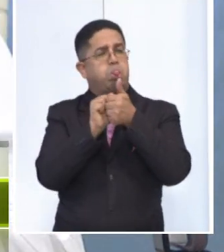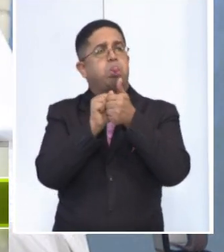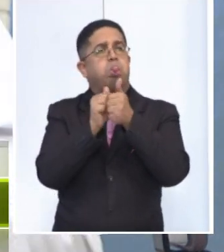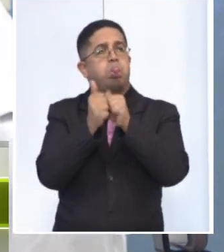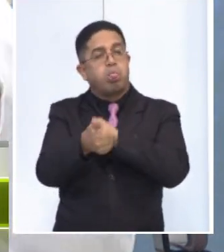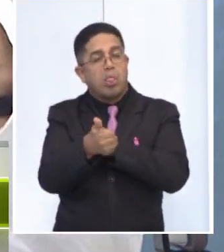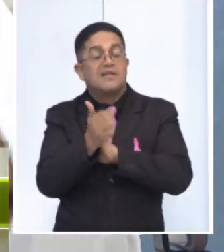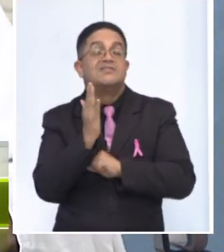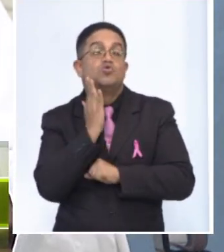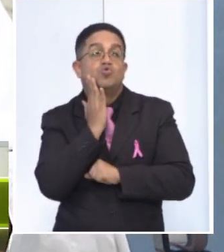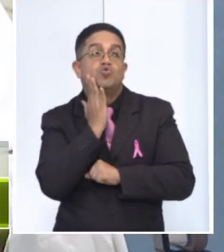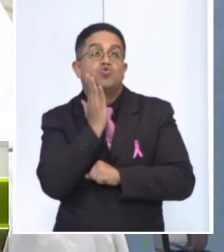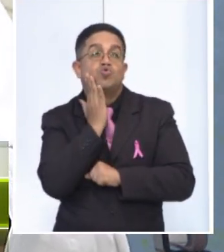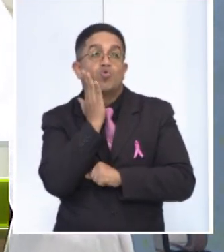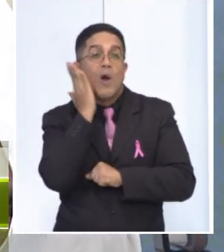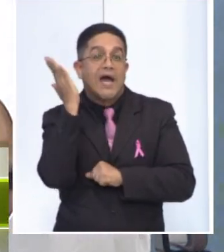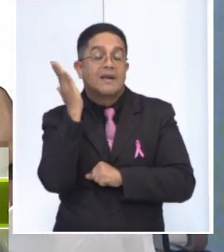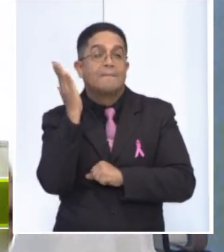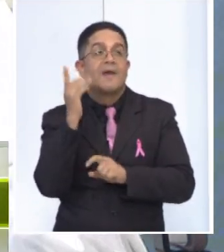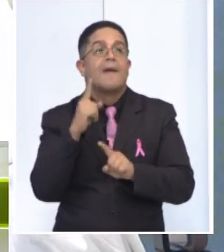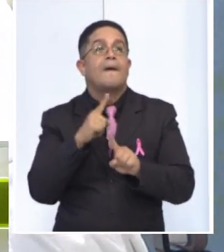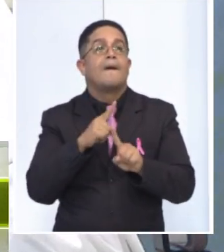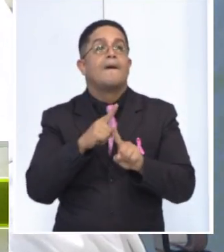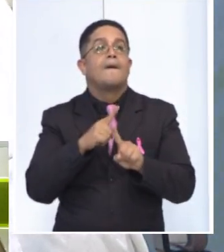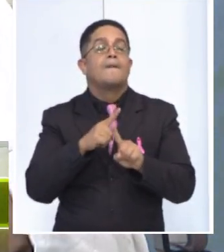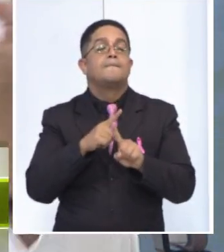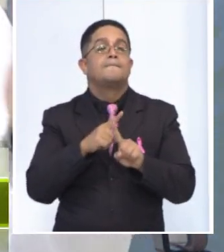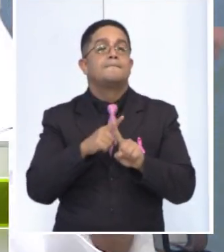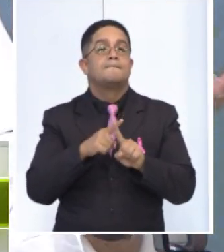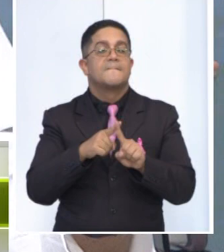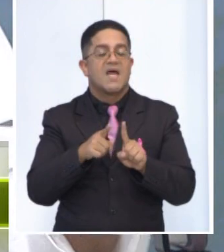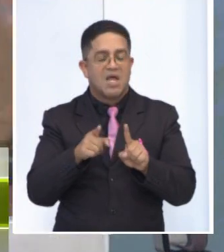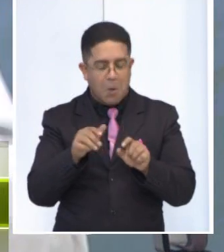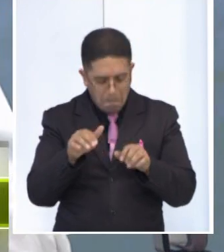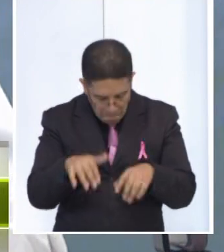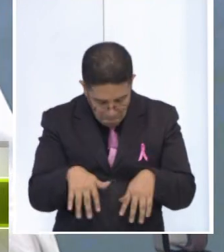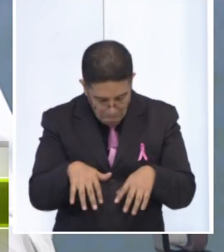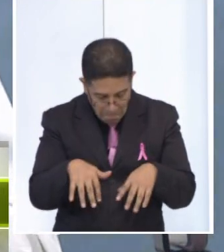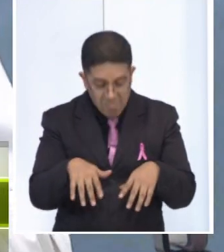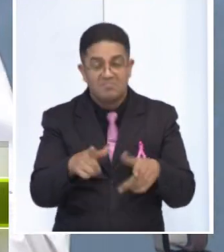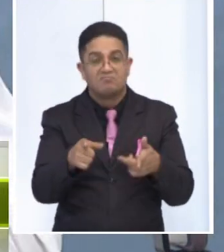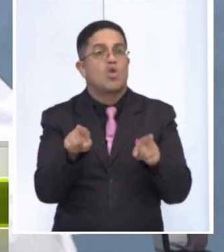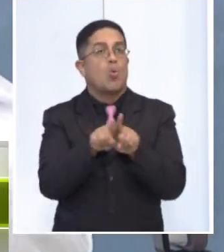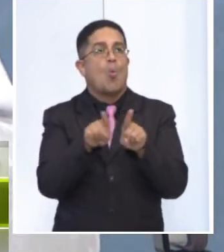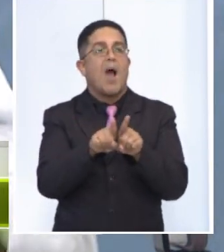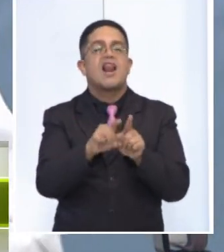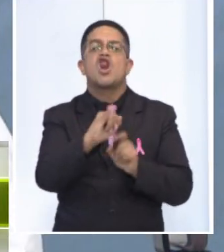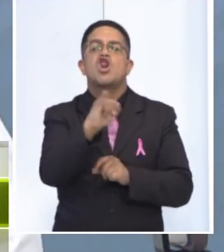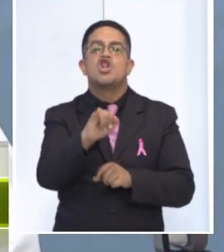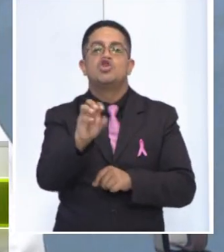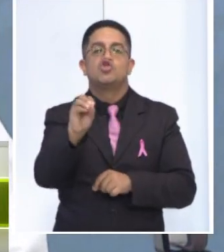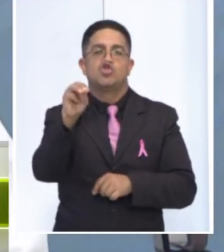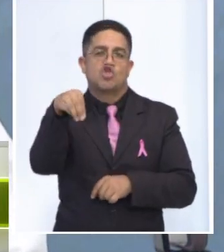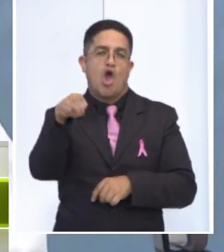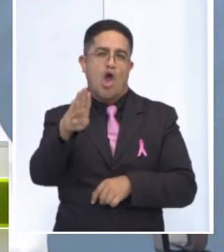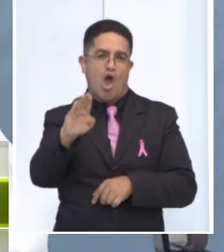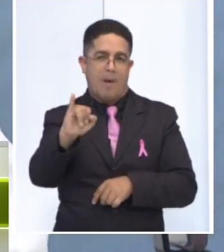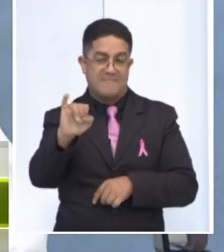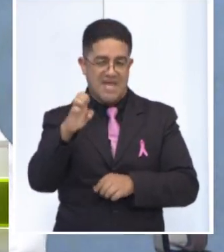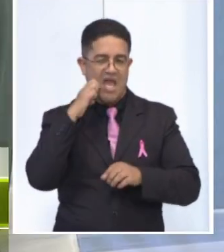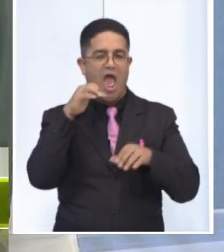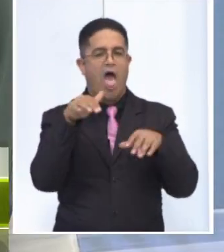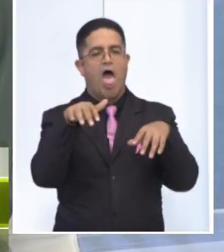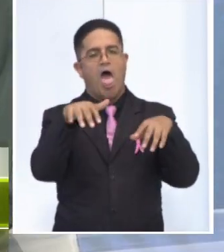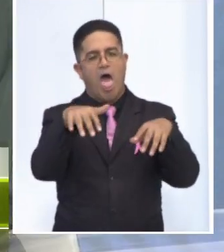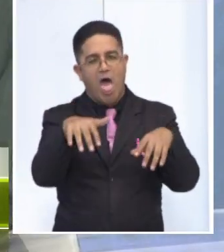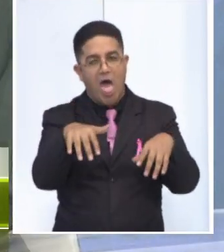como dormida, pero con tonicidad muscular. Entonces se queda en una posición como un zombie, como tú lo mencionabas, por eso lo llaman la droga zombie, ¿de acuerdo? Y claro,